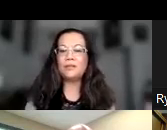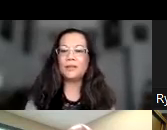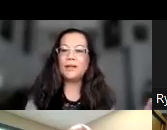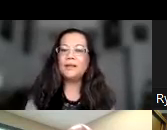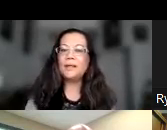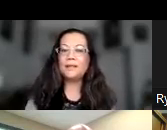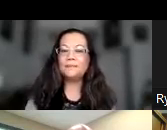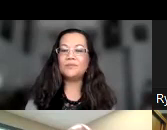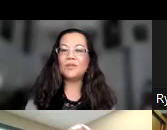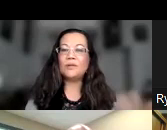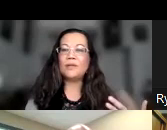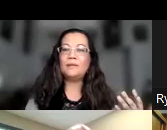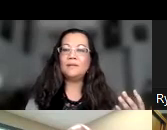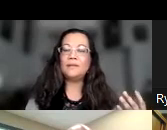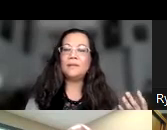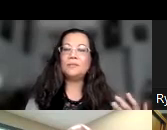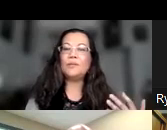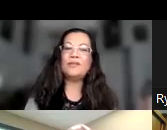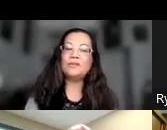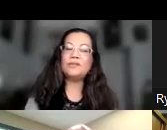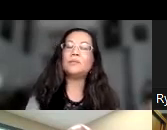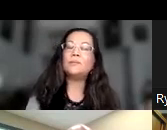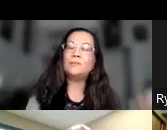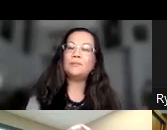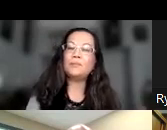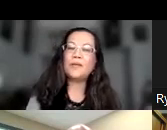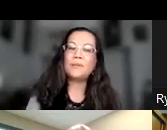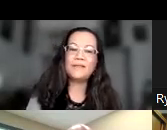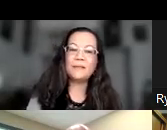y también tenemos nosotros,